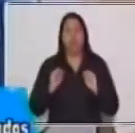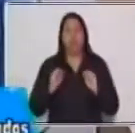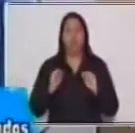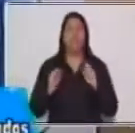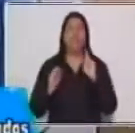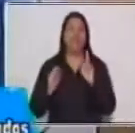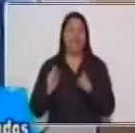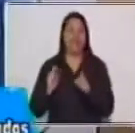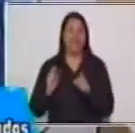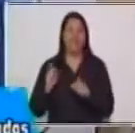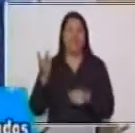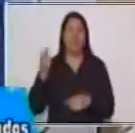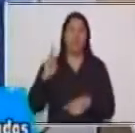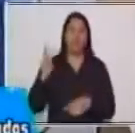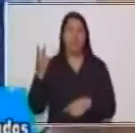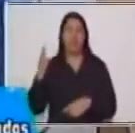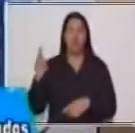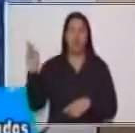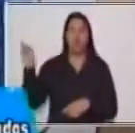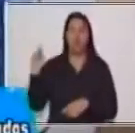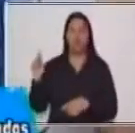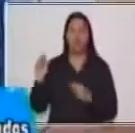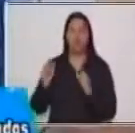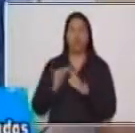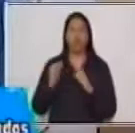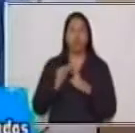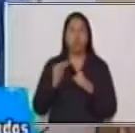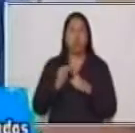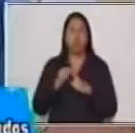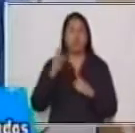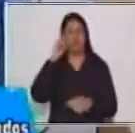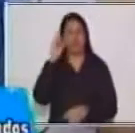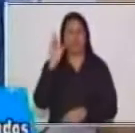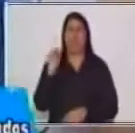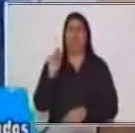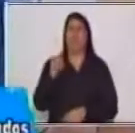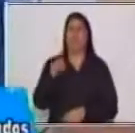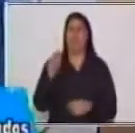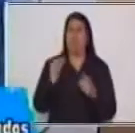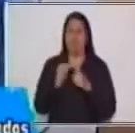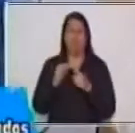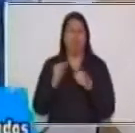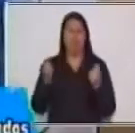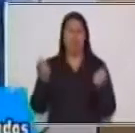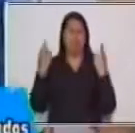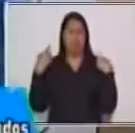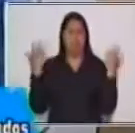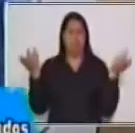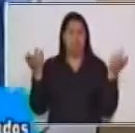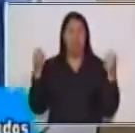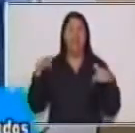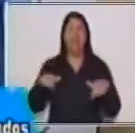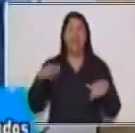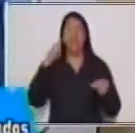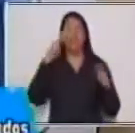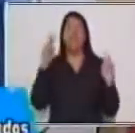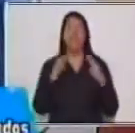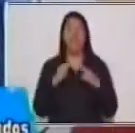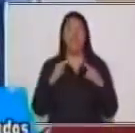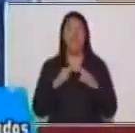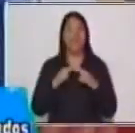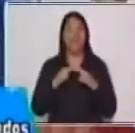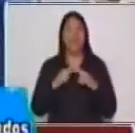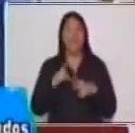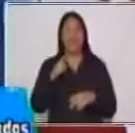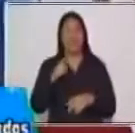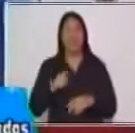hacen estos dos nombres tan extraños quizá para ustedes en este momento, pero que lo estamos conociendo.